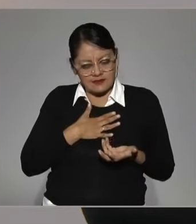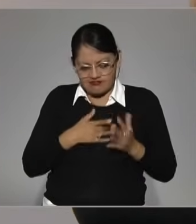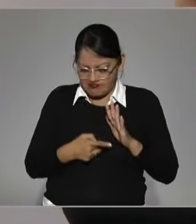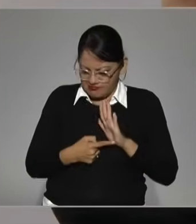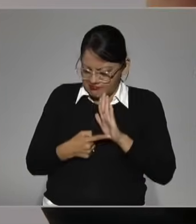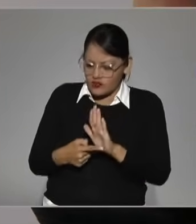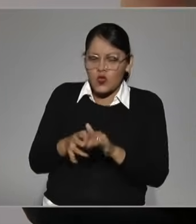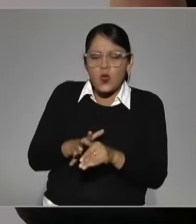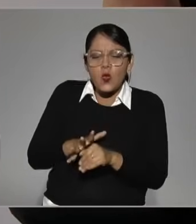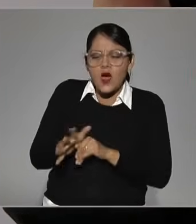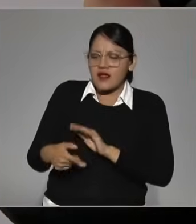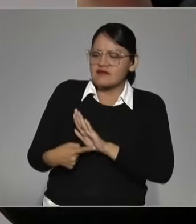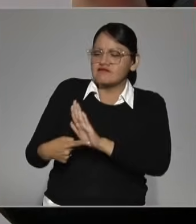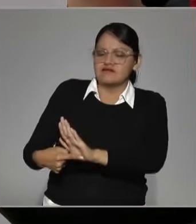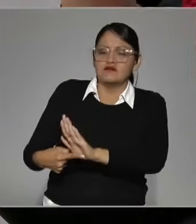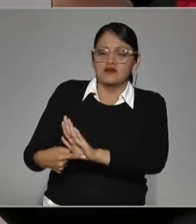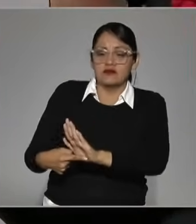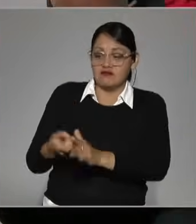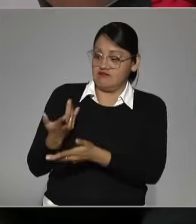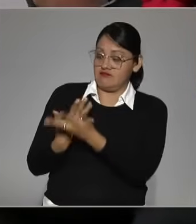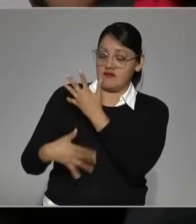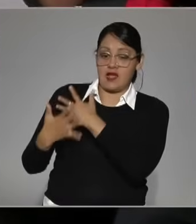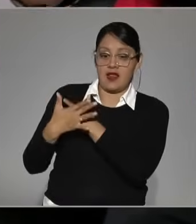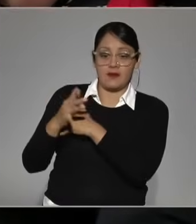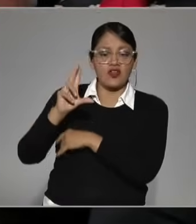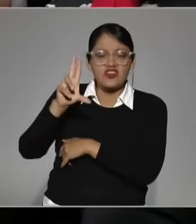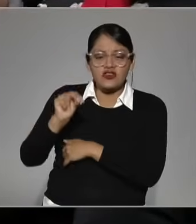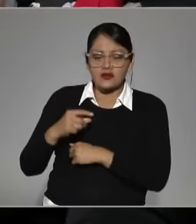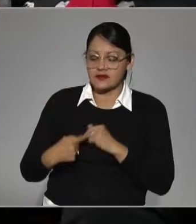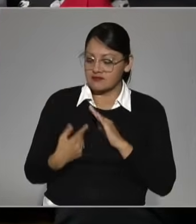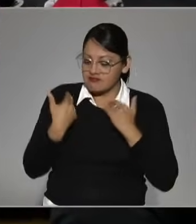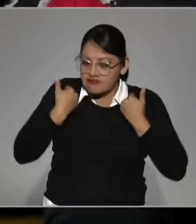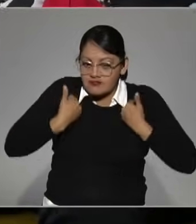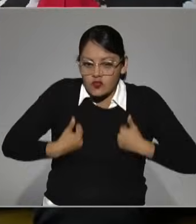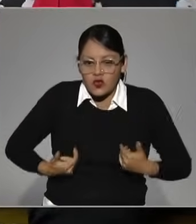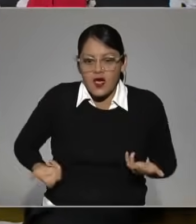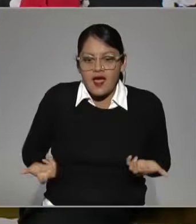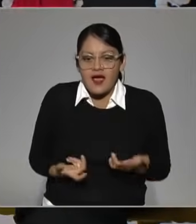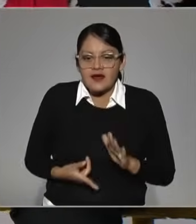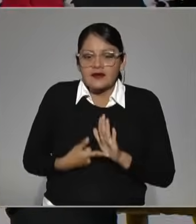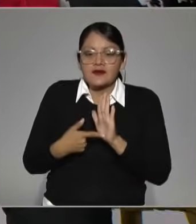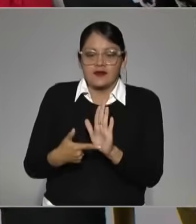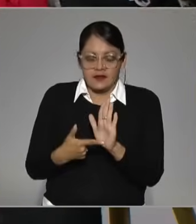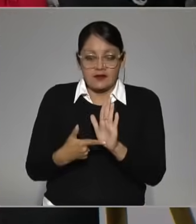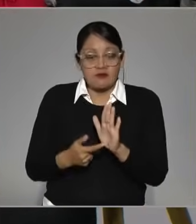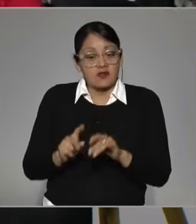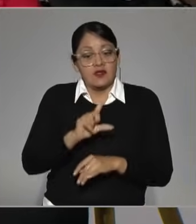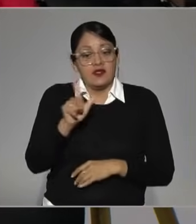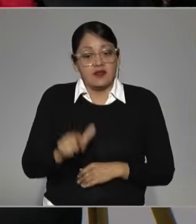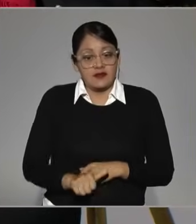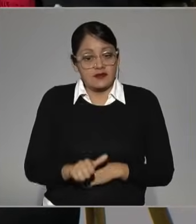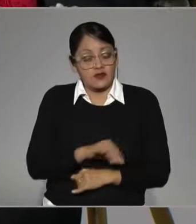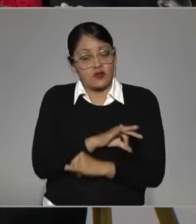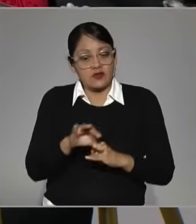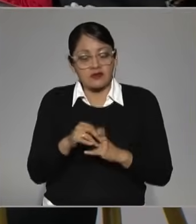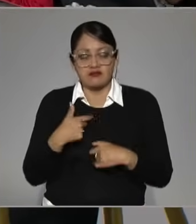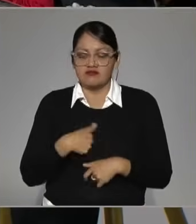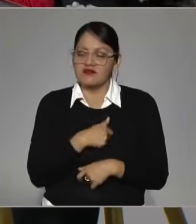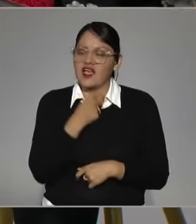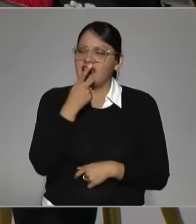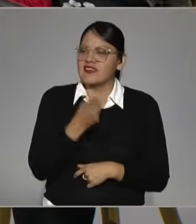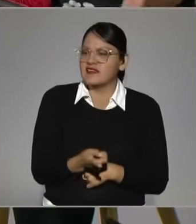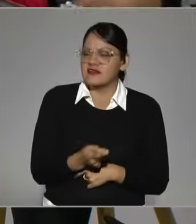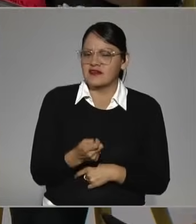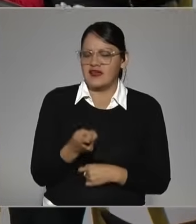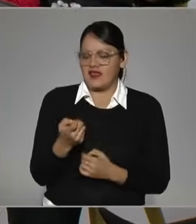comunicando en todo eso que no son las palabras, porque a lo mejor en las palabras tenemos mucha claridad, pero a la hora de lo demás pues estamos diciendo,